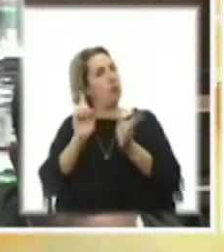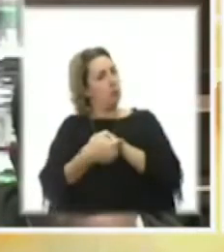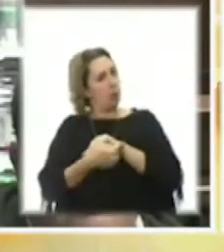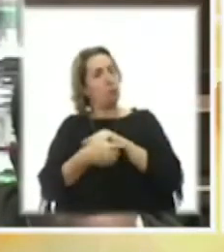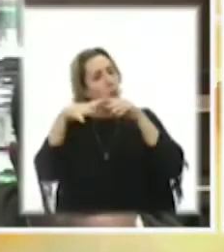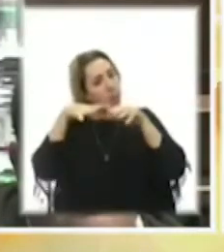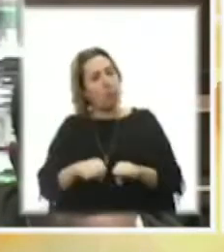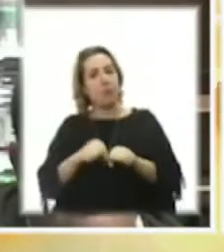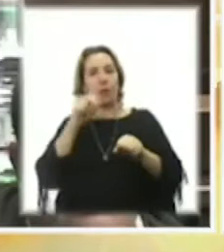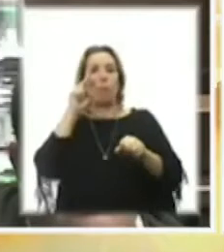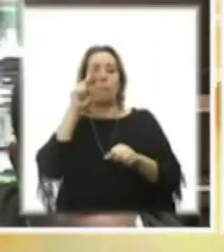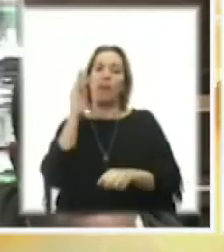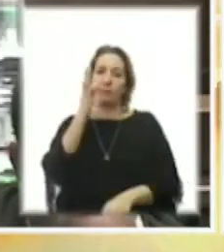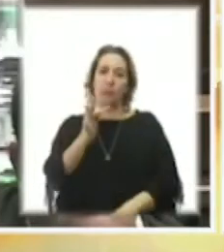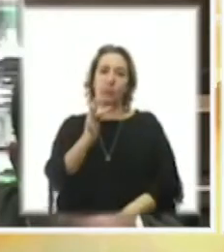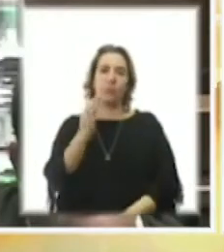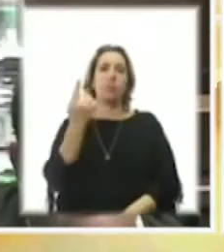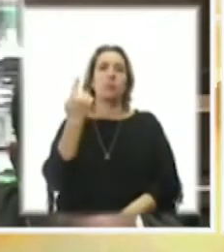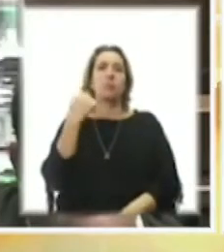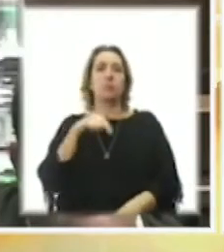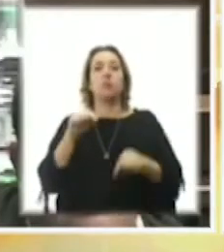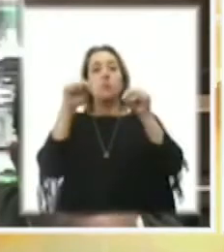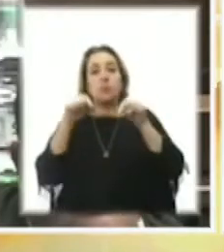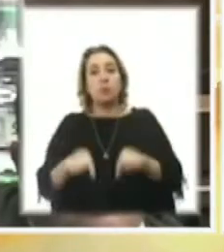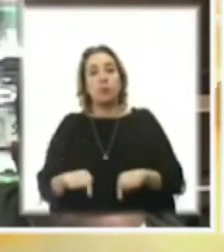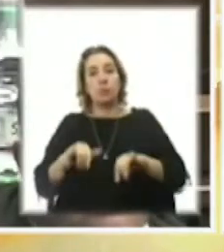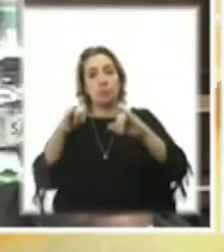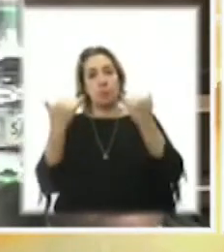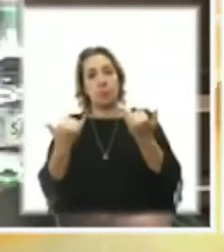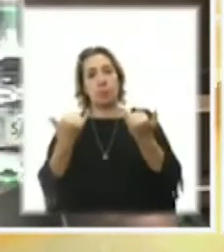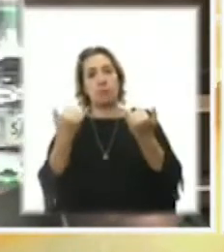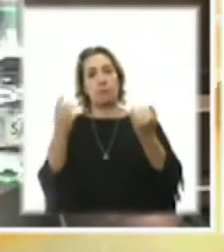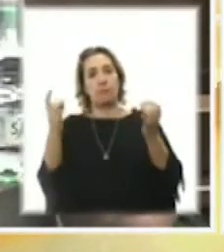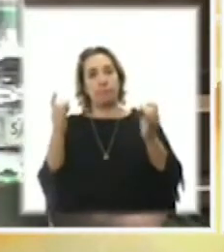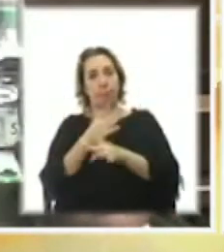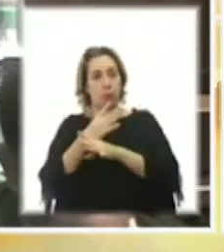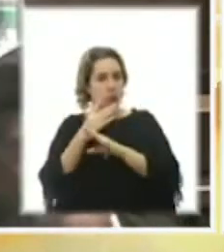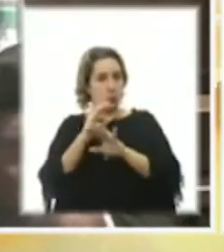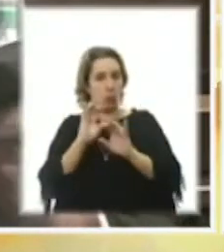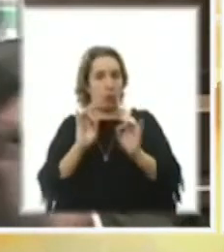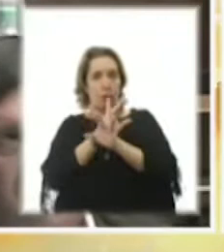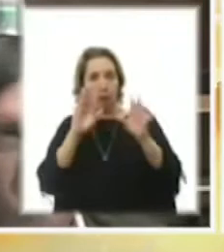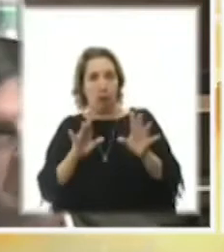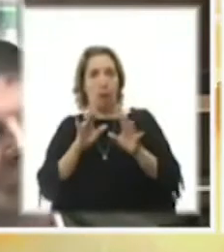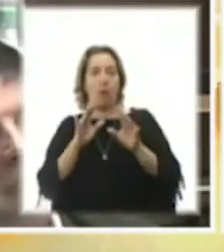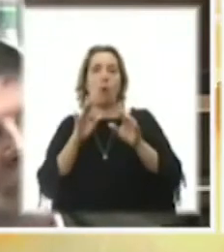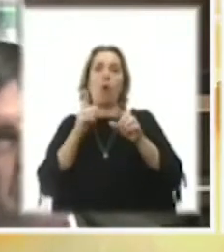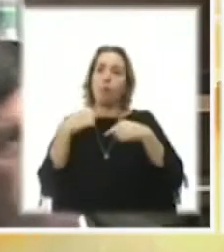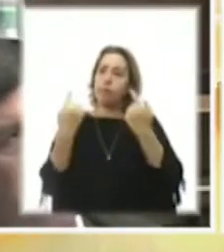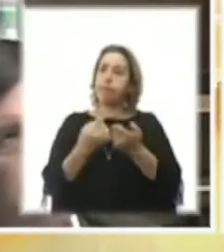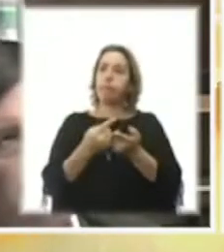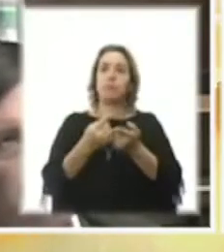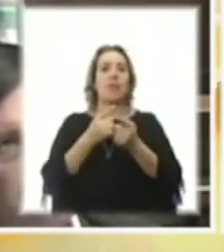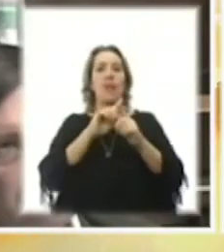Nosotros en esta primera etapa, Cuchares, planteamos lo del IAS, pero estamos trabajando también en otra situación muy compleja que afecta